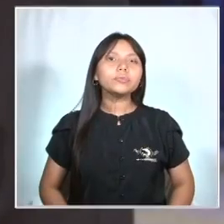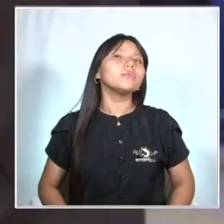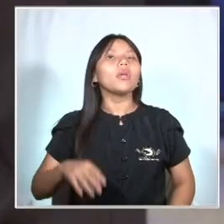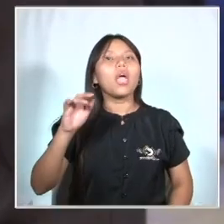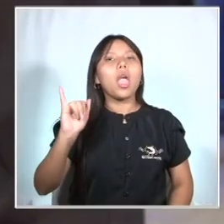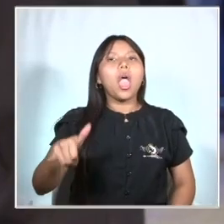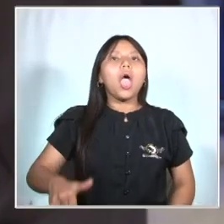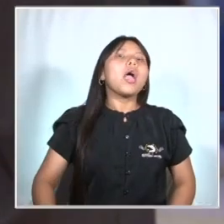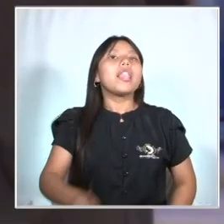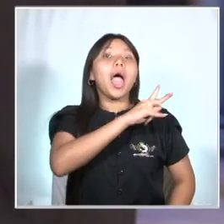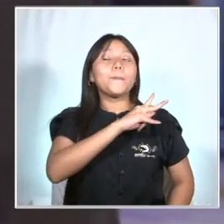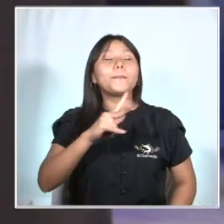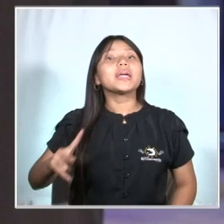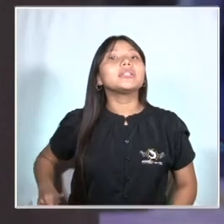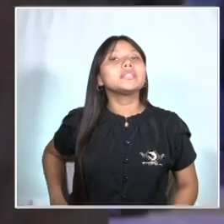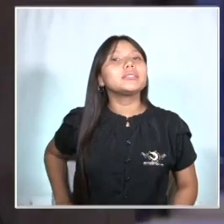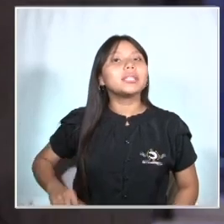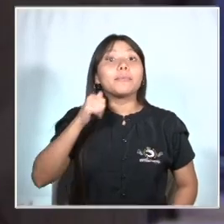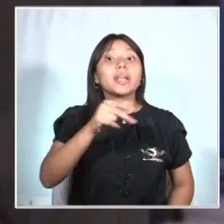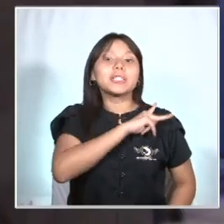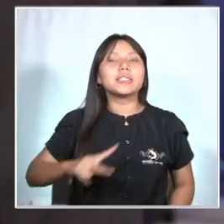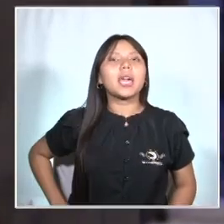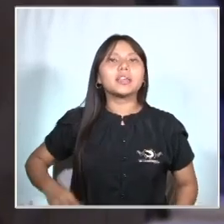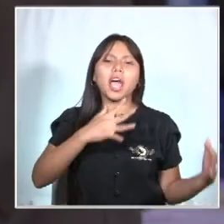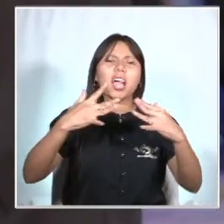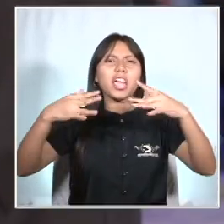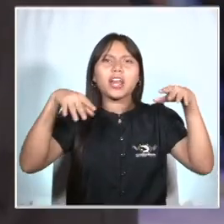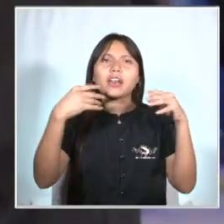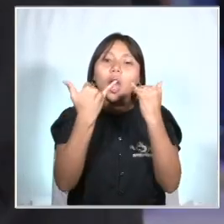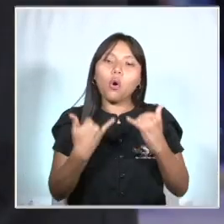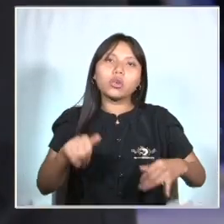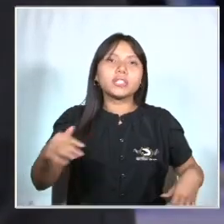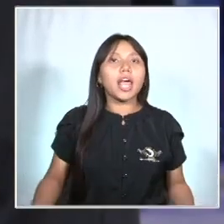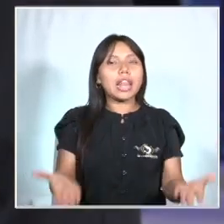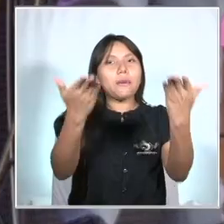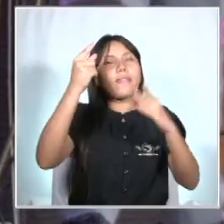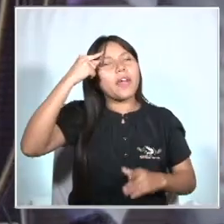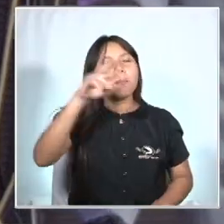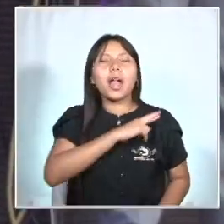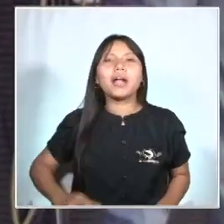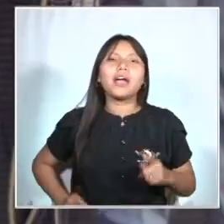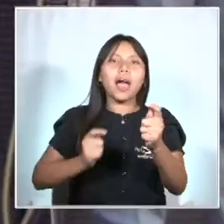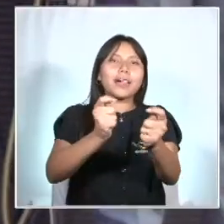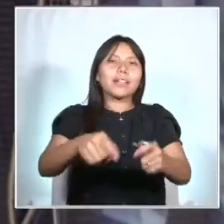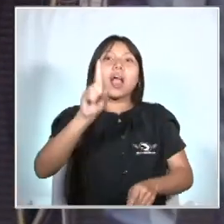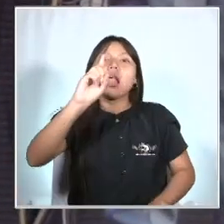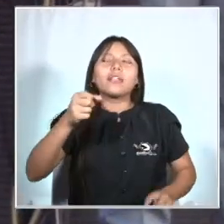La princesa guerrera hoy se levanta para reinar. Te